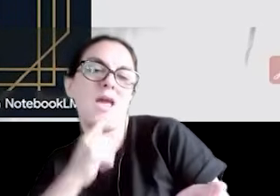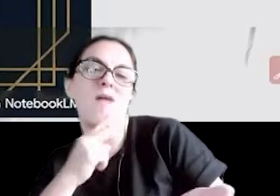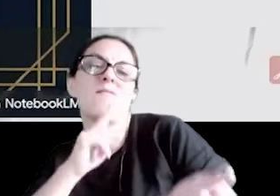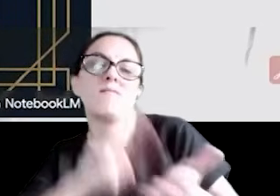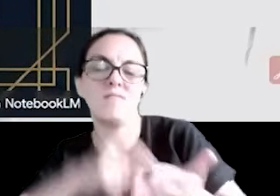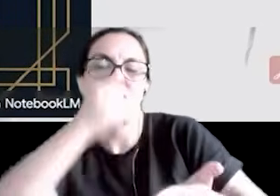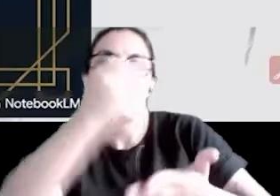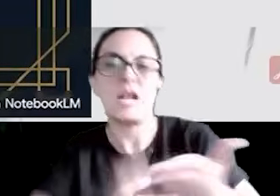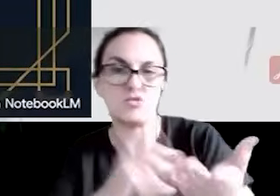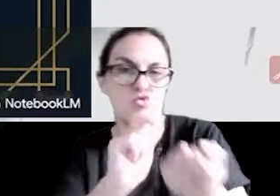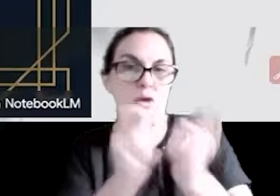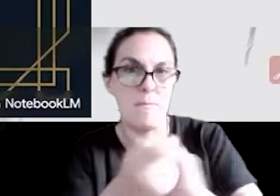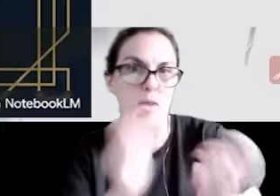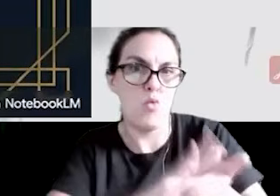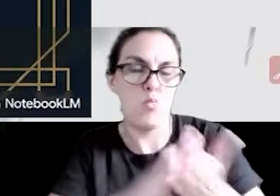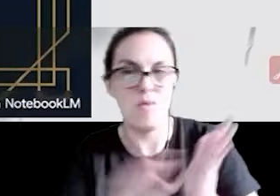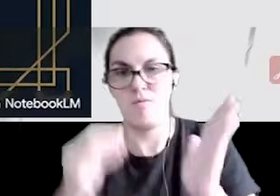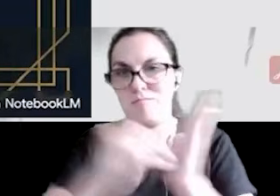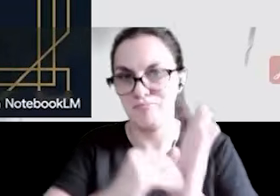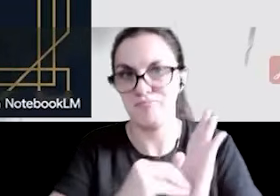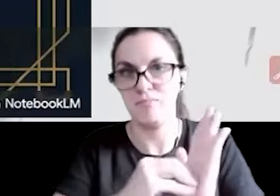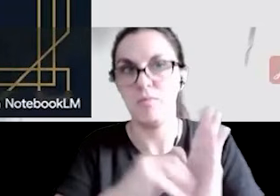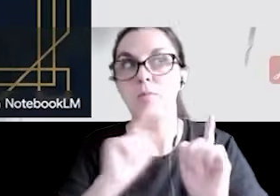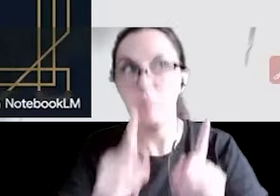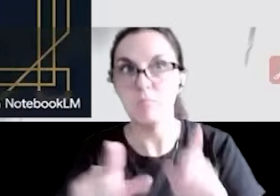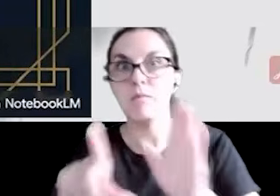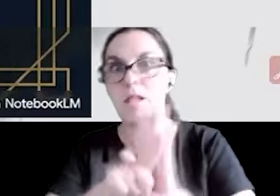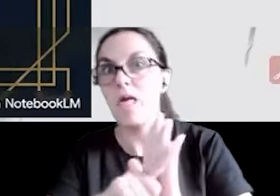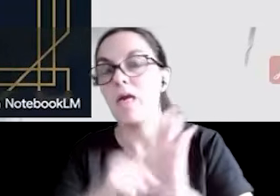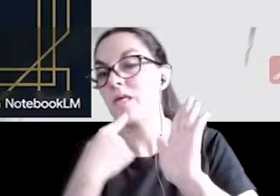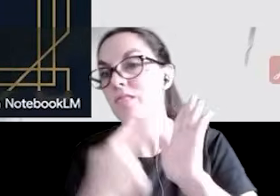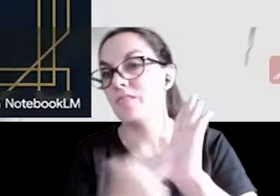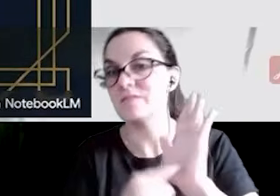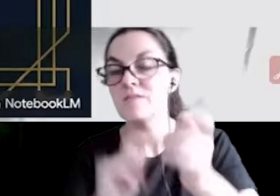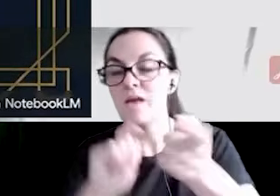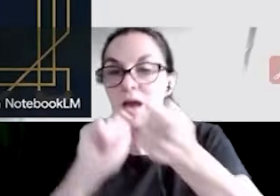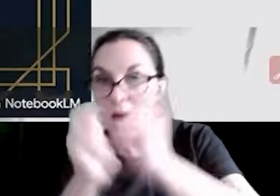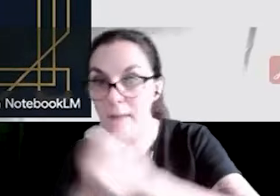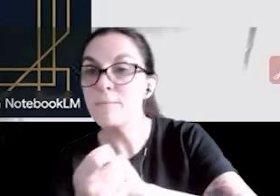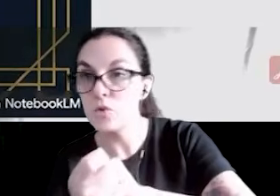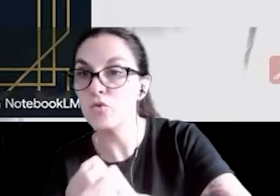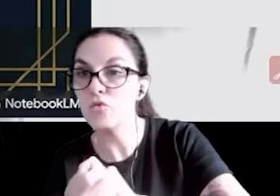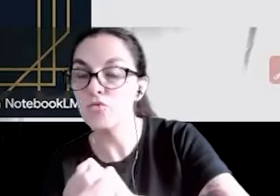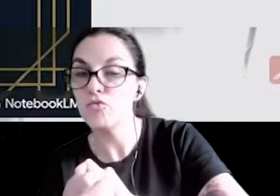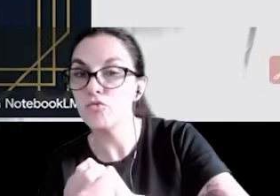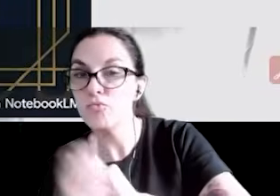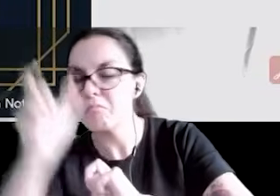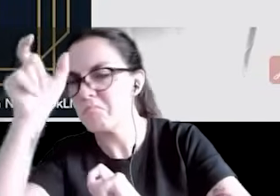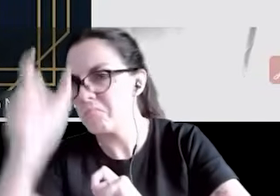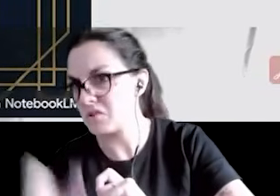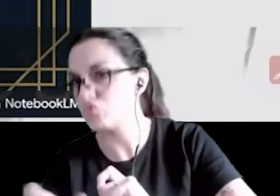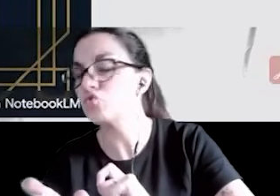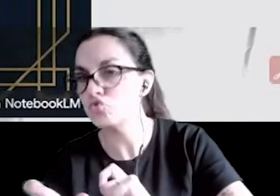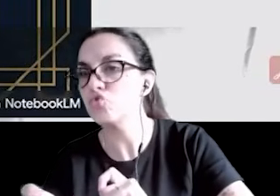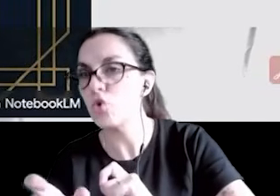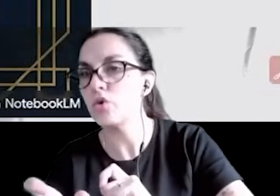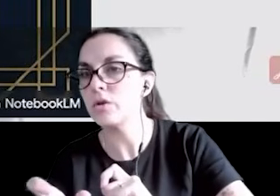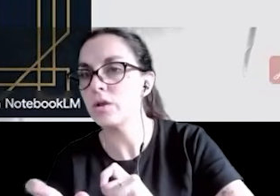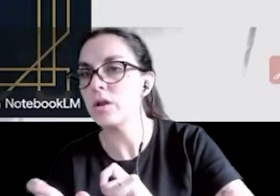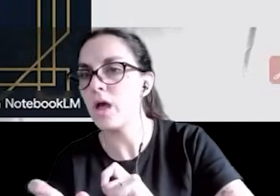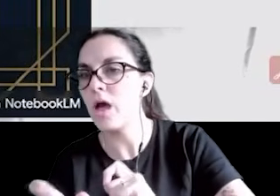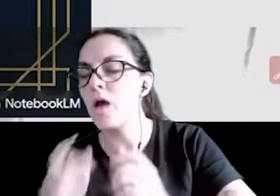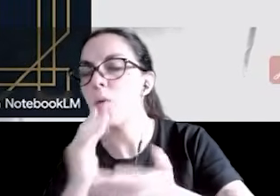esta ley de nuevo destaca que los cambios o las modificaciones que genere el contribuyente antes de iniciar una orden de